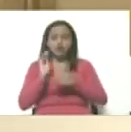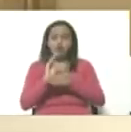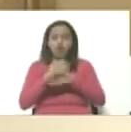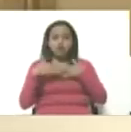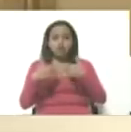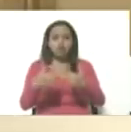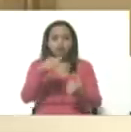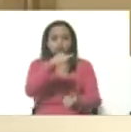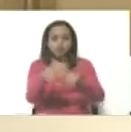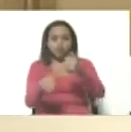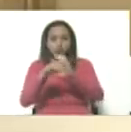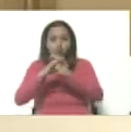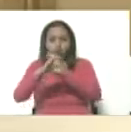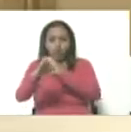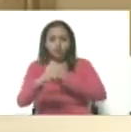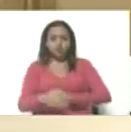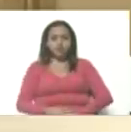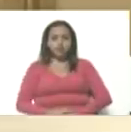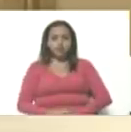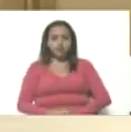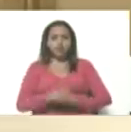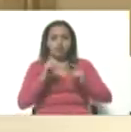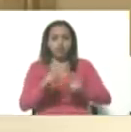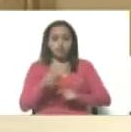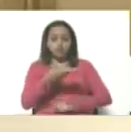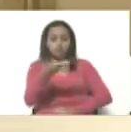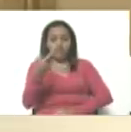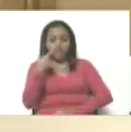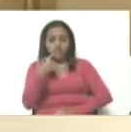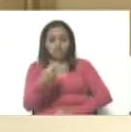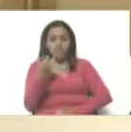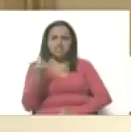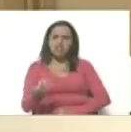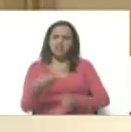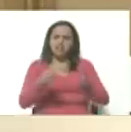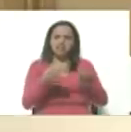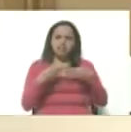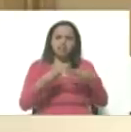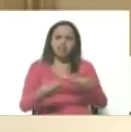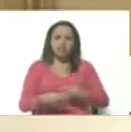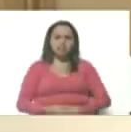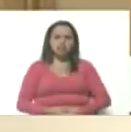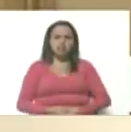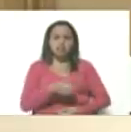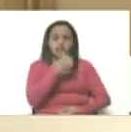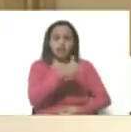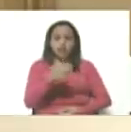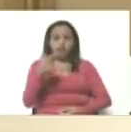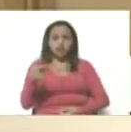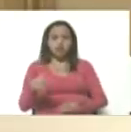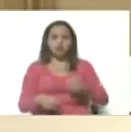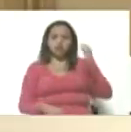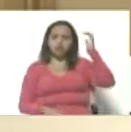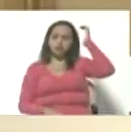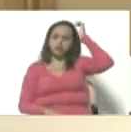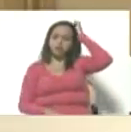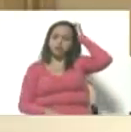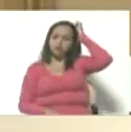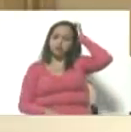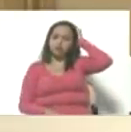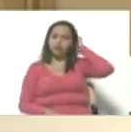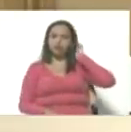el transporte público, y luego lo que usted dice, ya la flexibilización a nivel de cada persona, que bueno, por